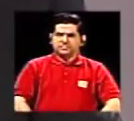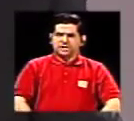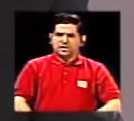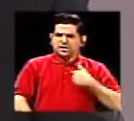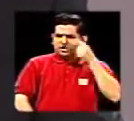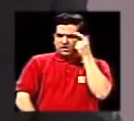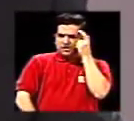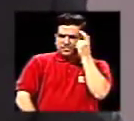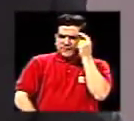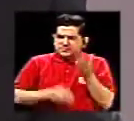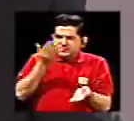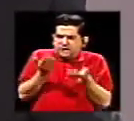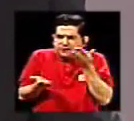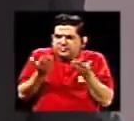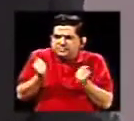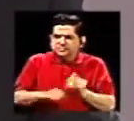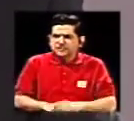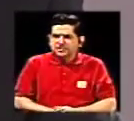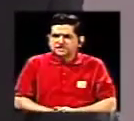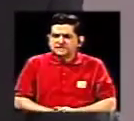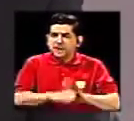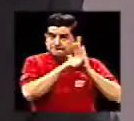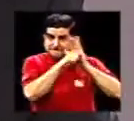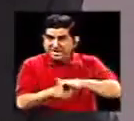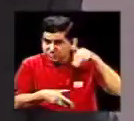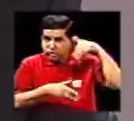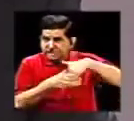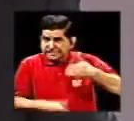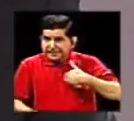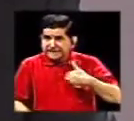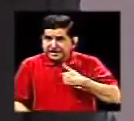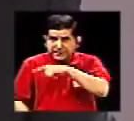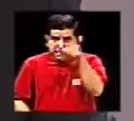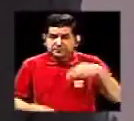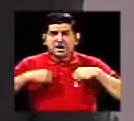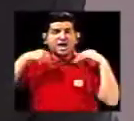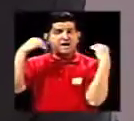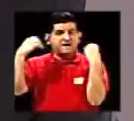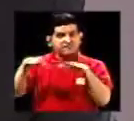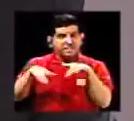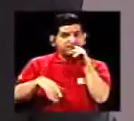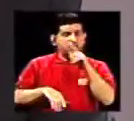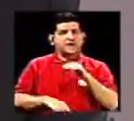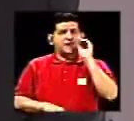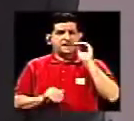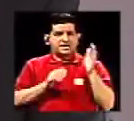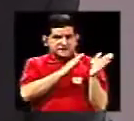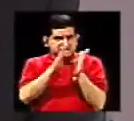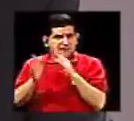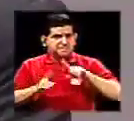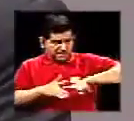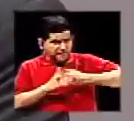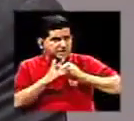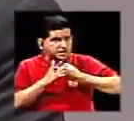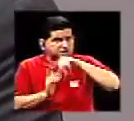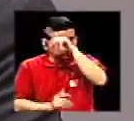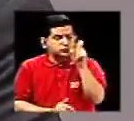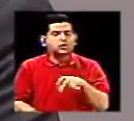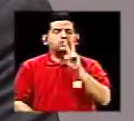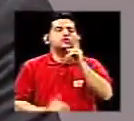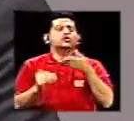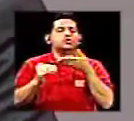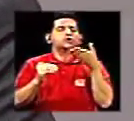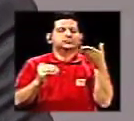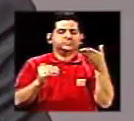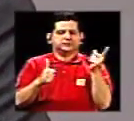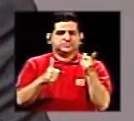uno imagina que habría ocurrido mucha presión interna para que ustedes abandonaran ese plan inicial. Sí, dos cosas habría ahí.